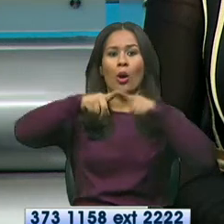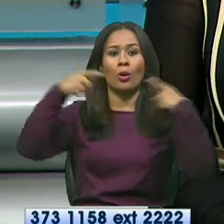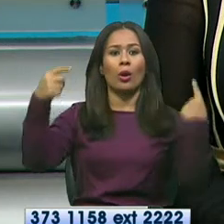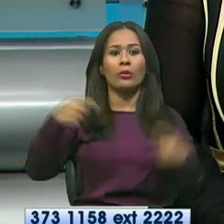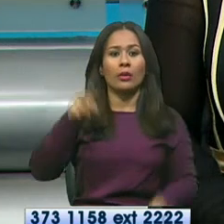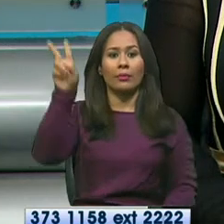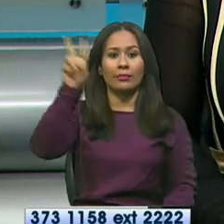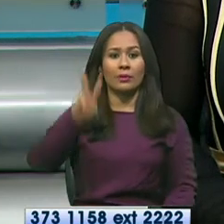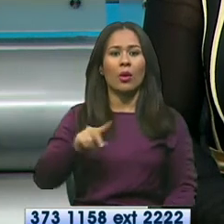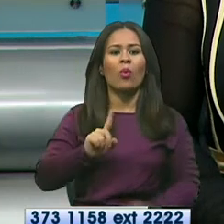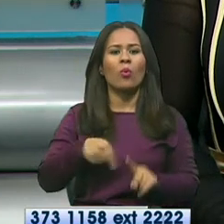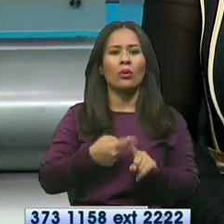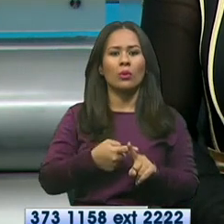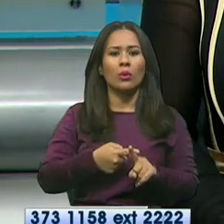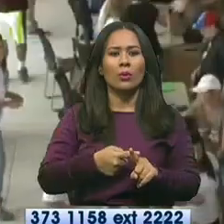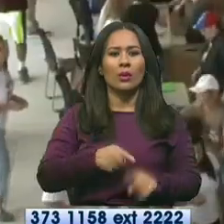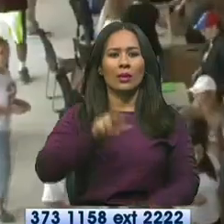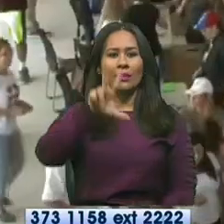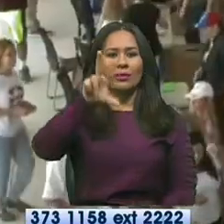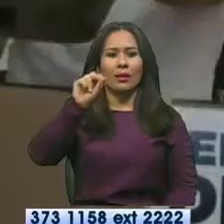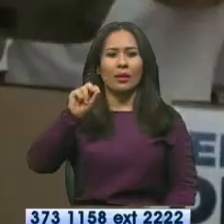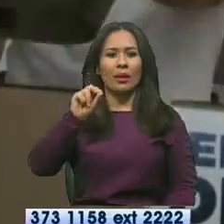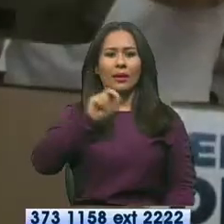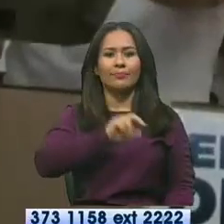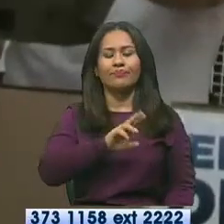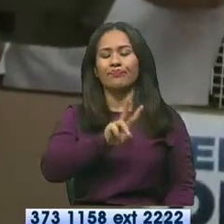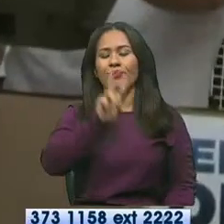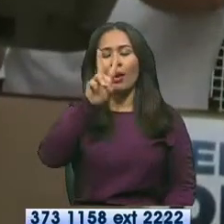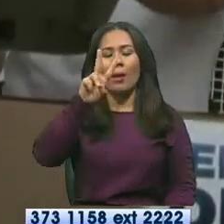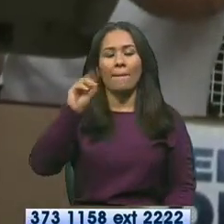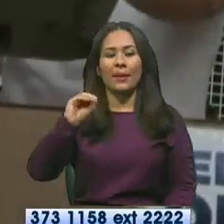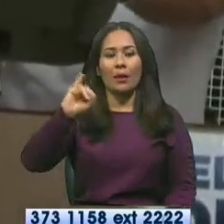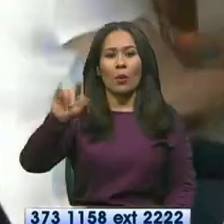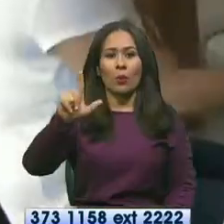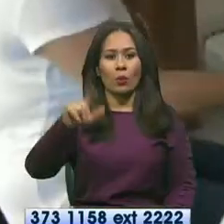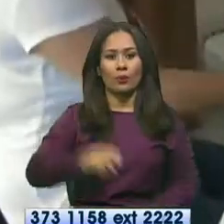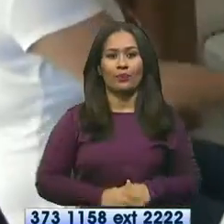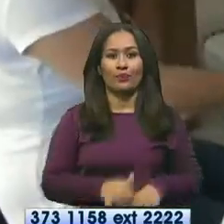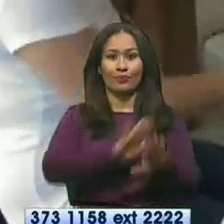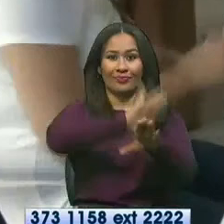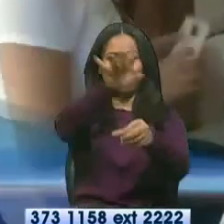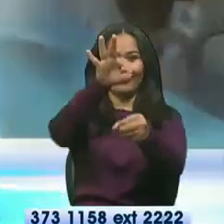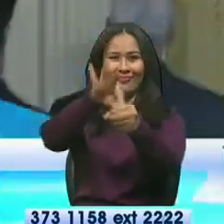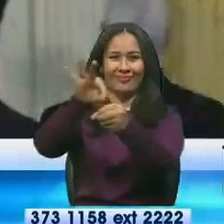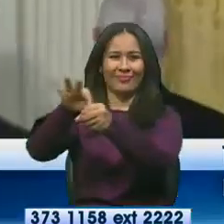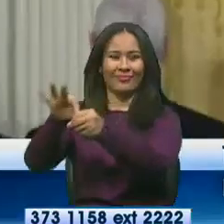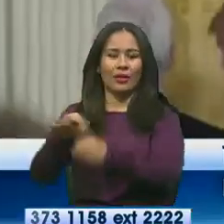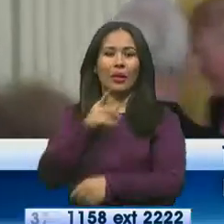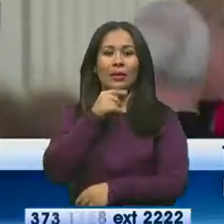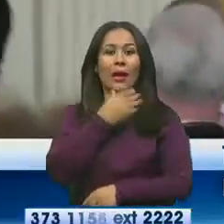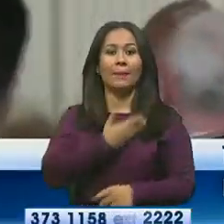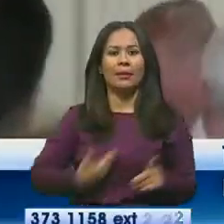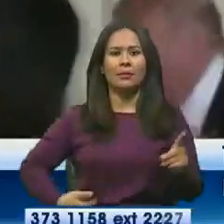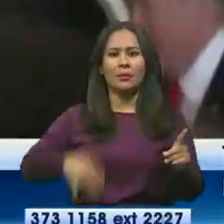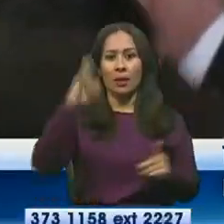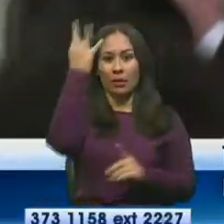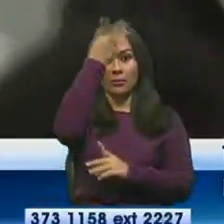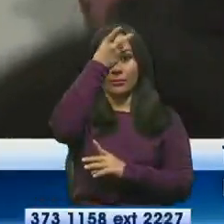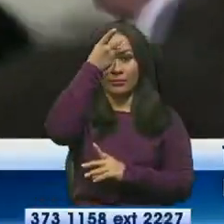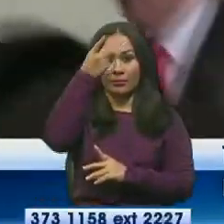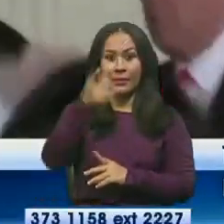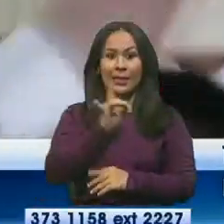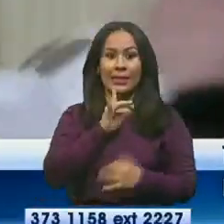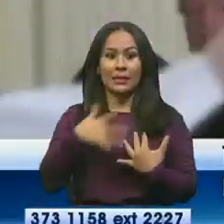20 de julio. Tras el plebiscito que celebró el domingo la oposición venezolana, el presidente de Estados Unidos, Donald